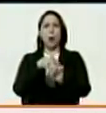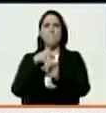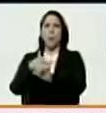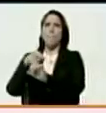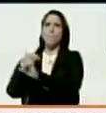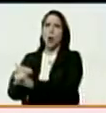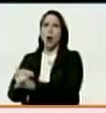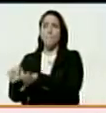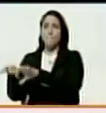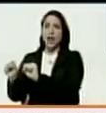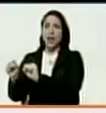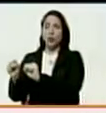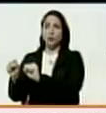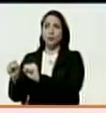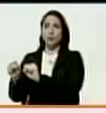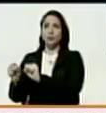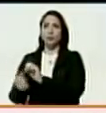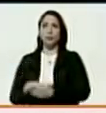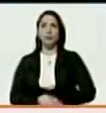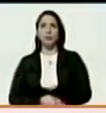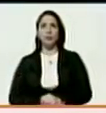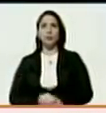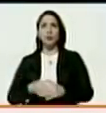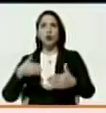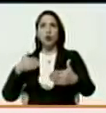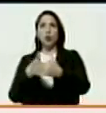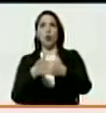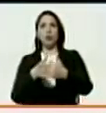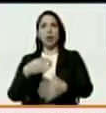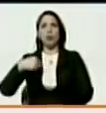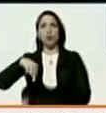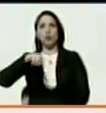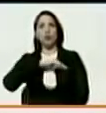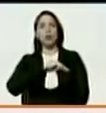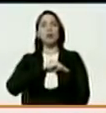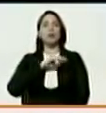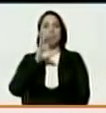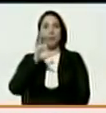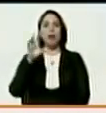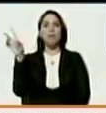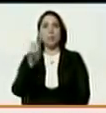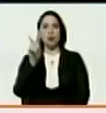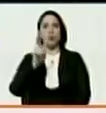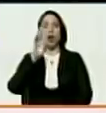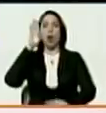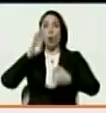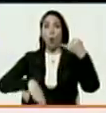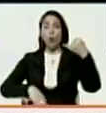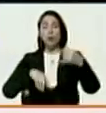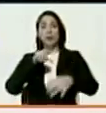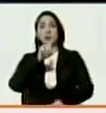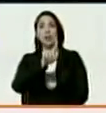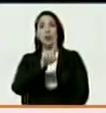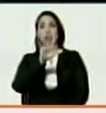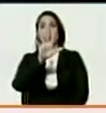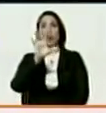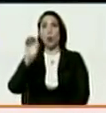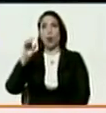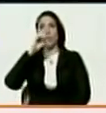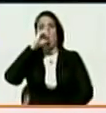un imperio, de una potencia imperial contra nuestra patria Venezuela en los últimos